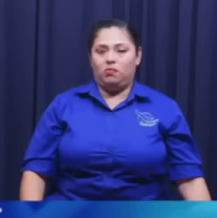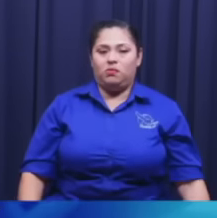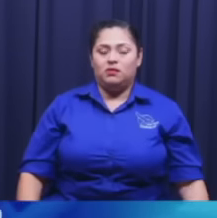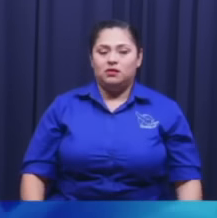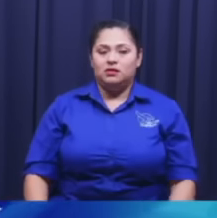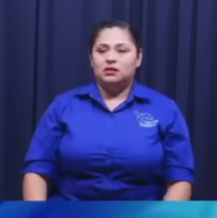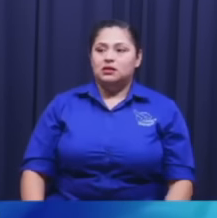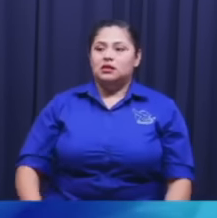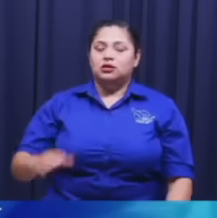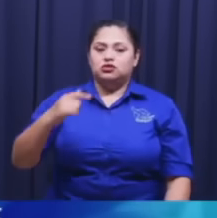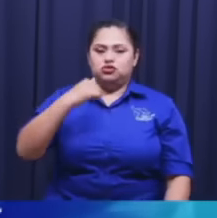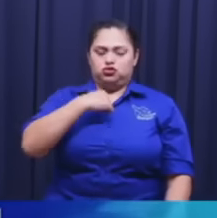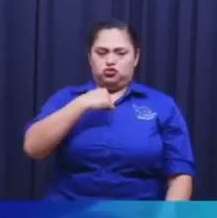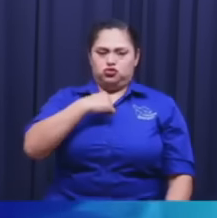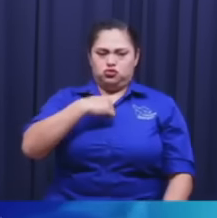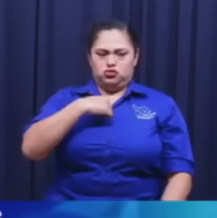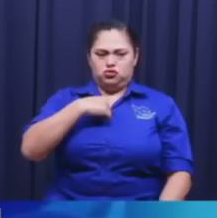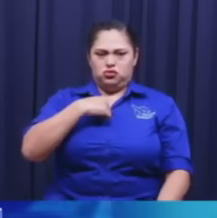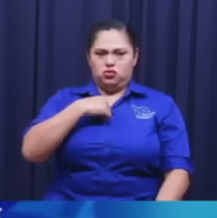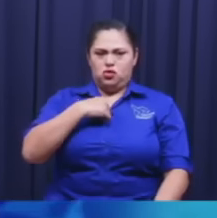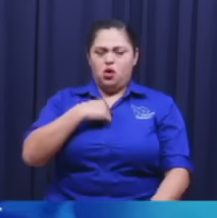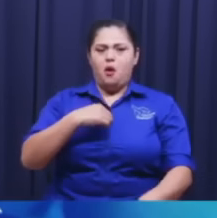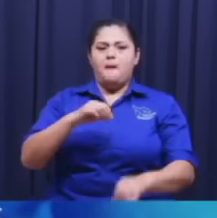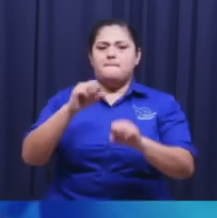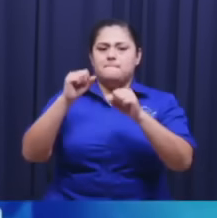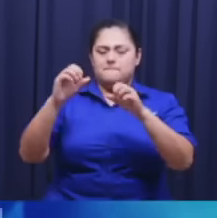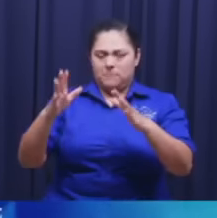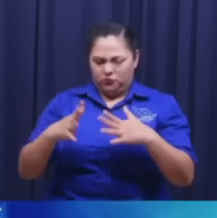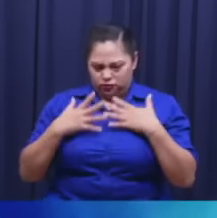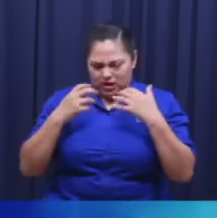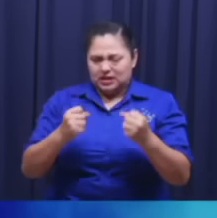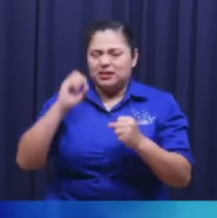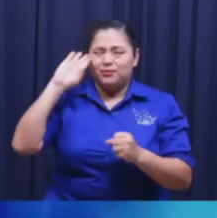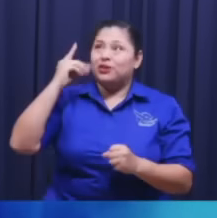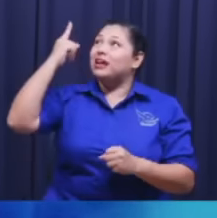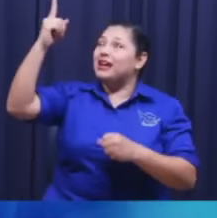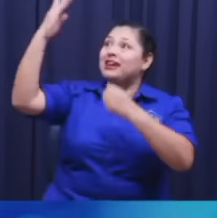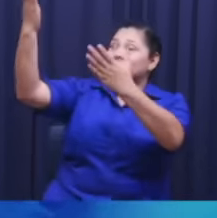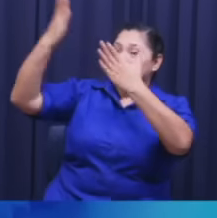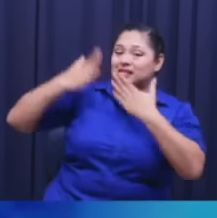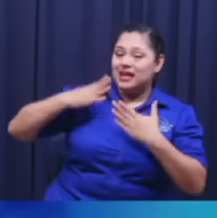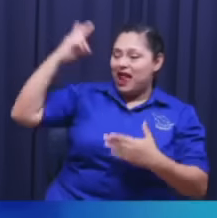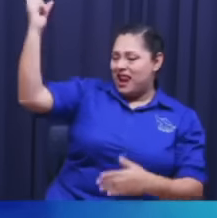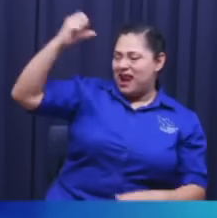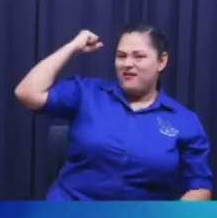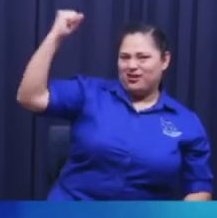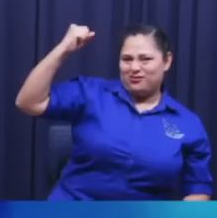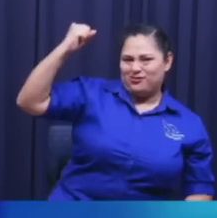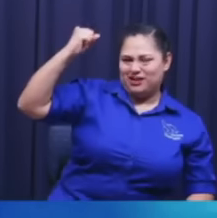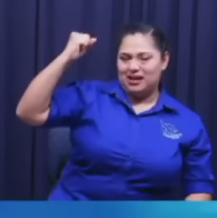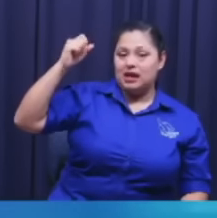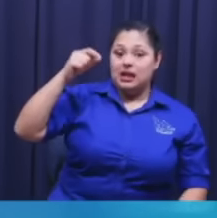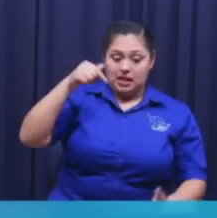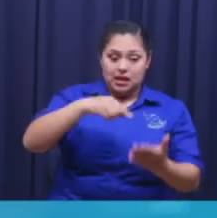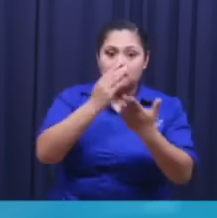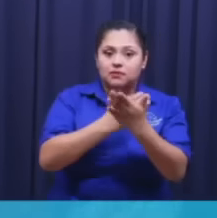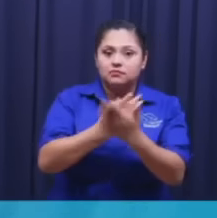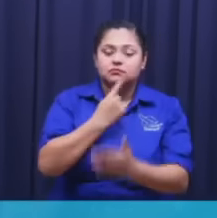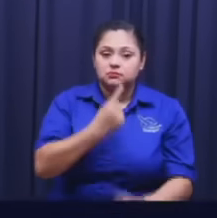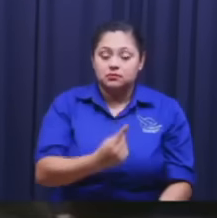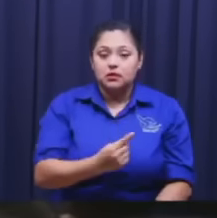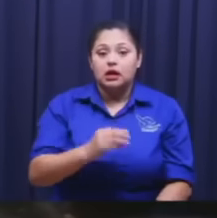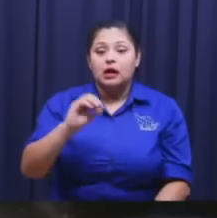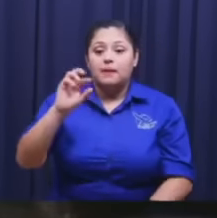Todopoderoso soportaré, pero Él me va a dar la victoria. Lo dice la Biblia de esa manera. O sea, el que